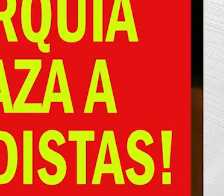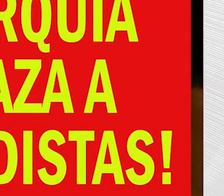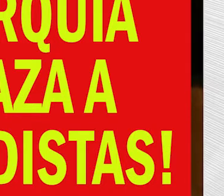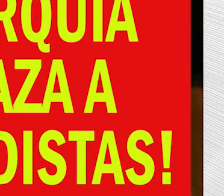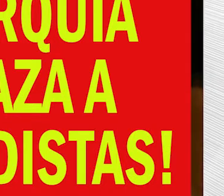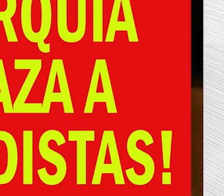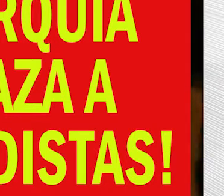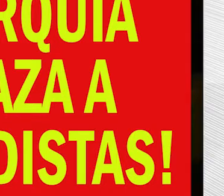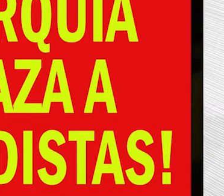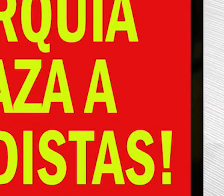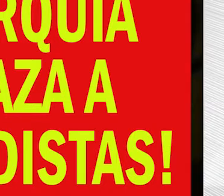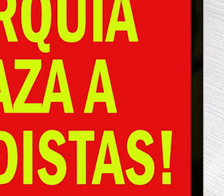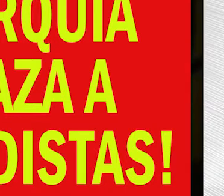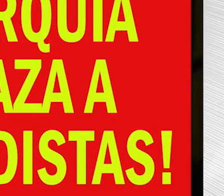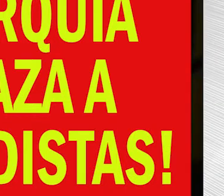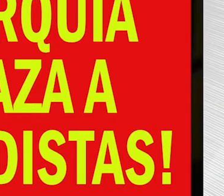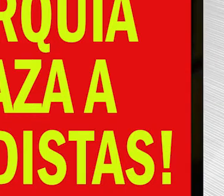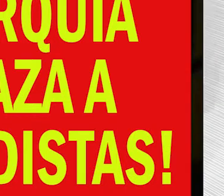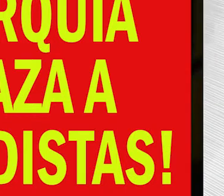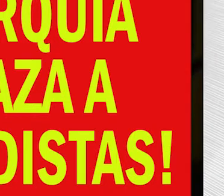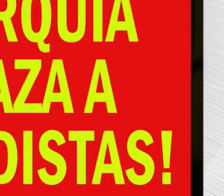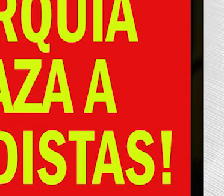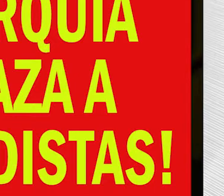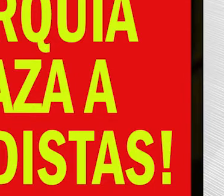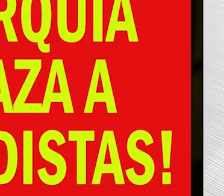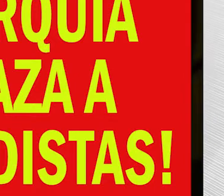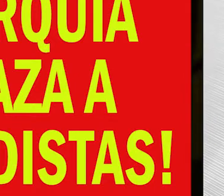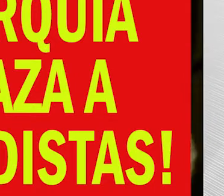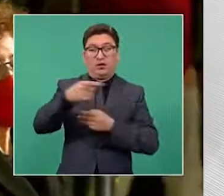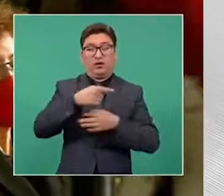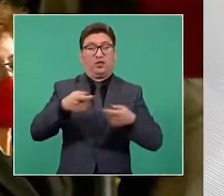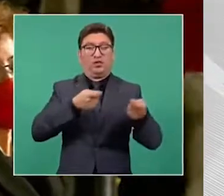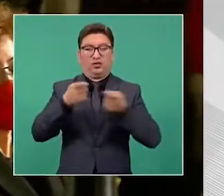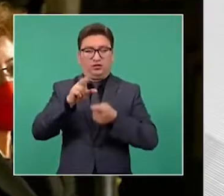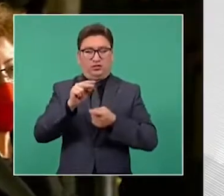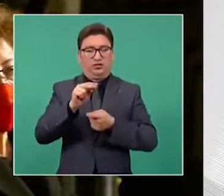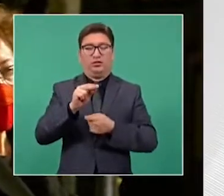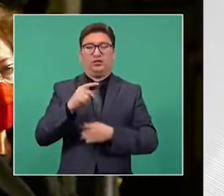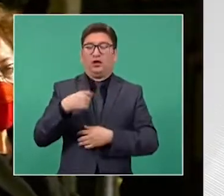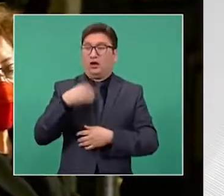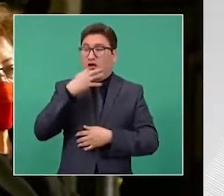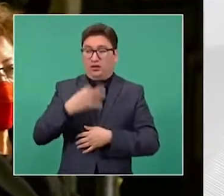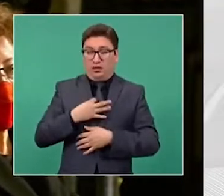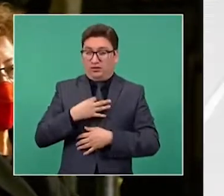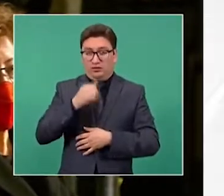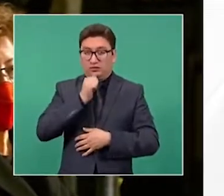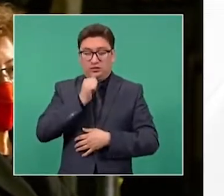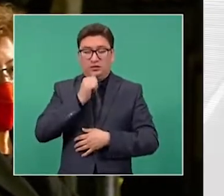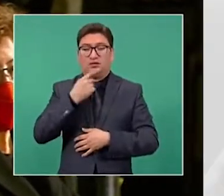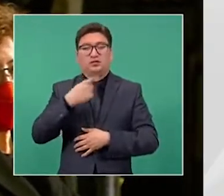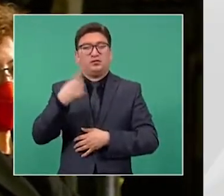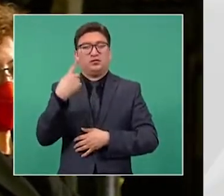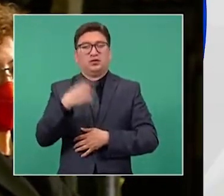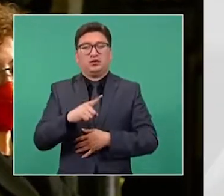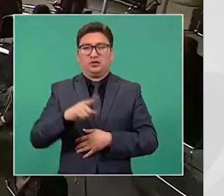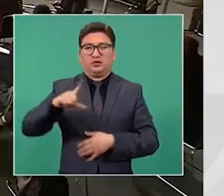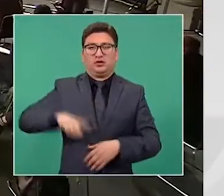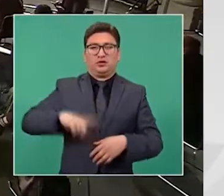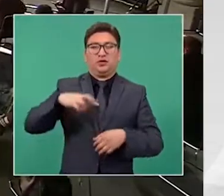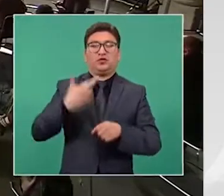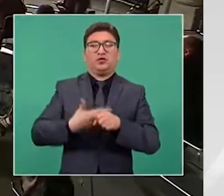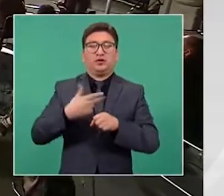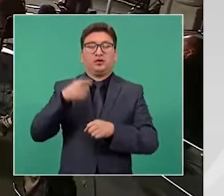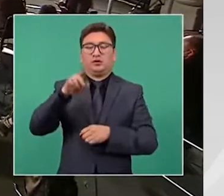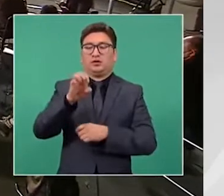internacionales, no en los atenazados por la mafia. Y enseguida dice: no he sido notificado de la demanda, le exijo al